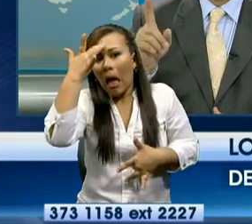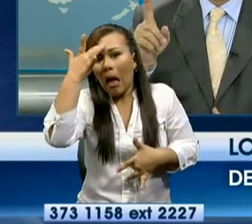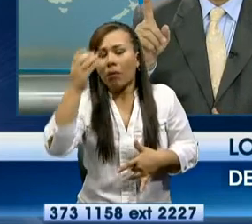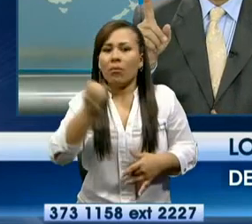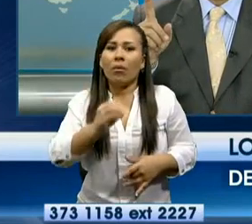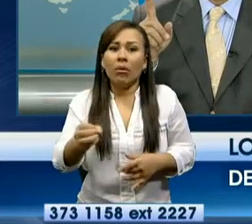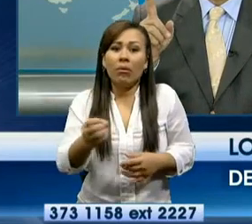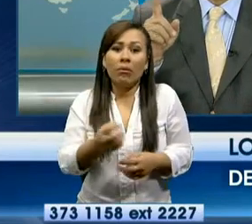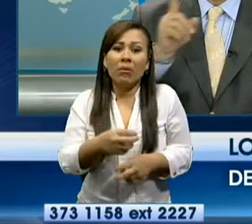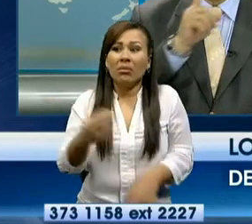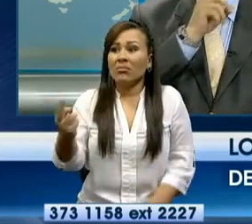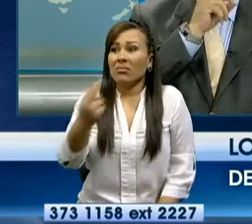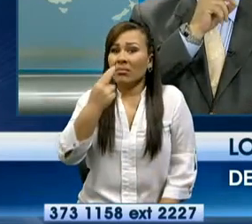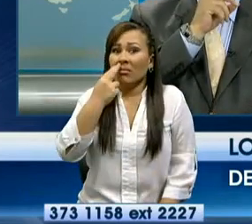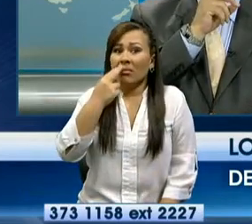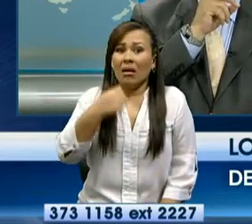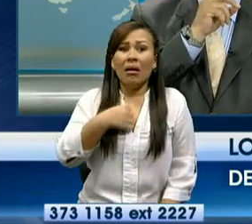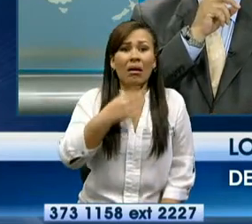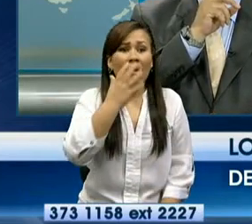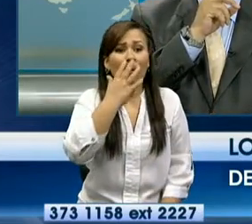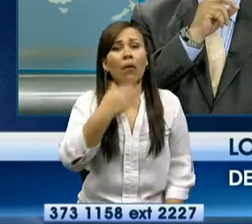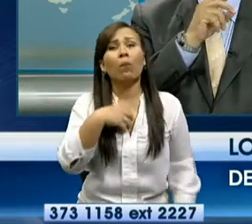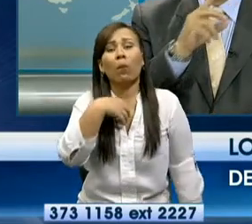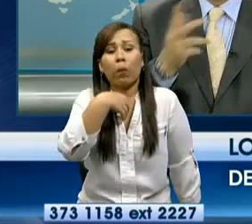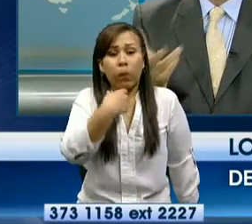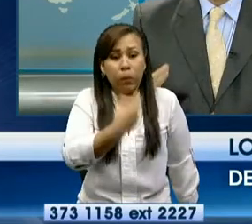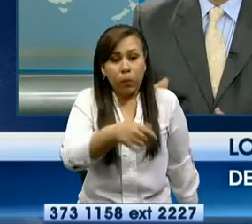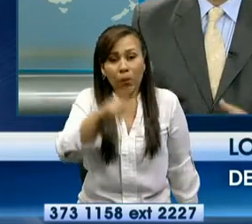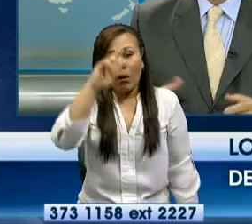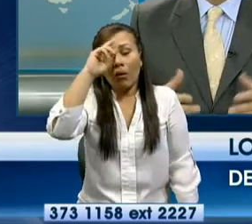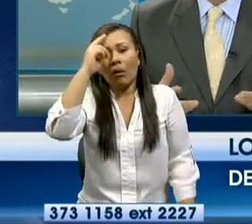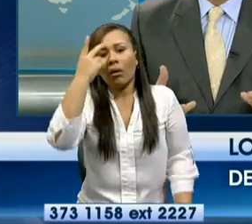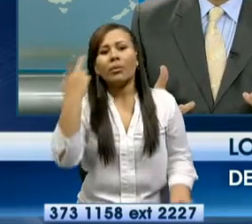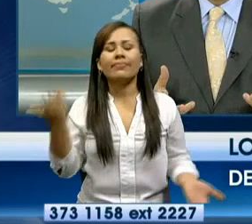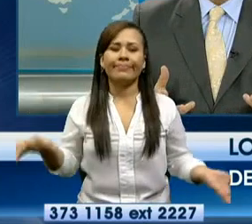estado de salubridad comience a tener algún problema.